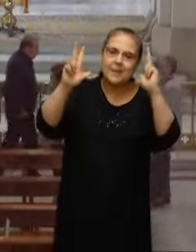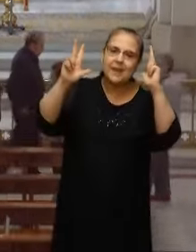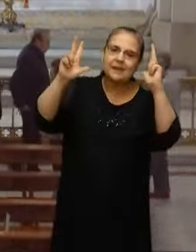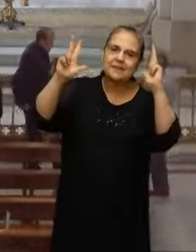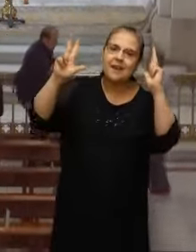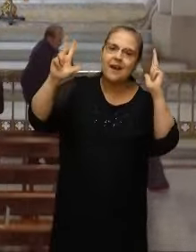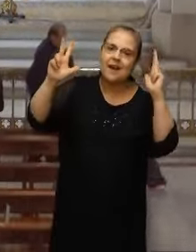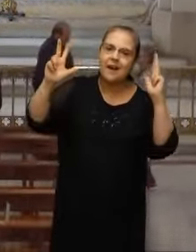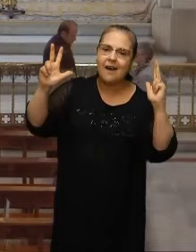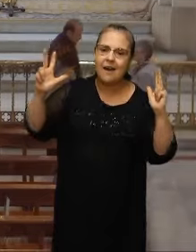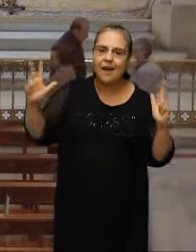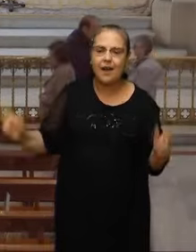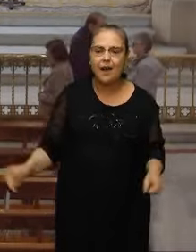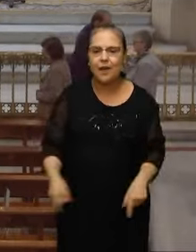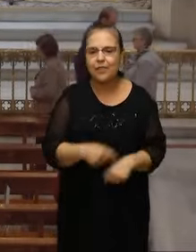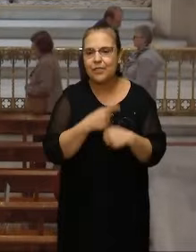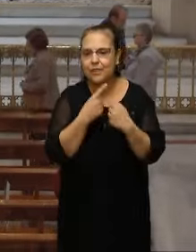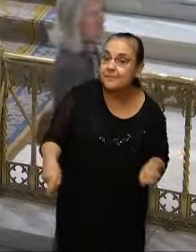libertad